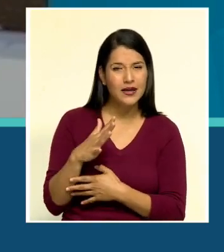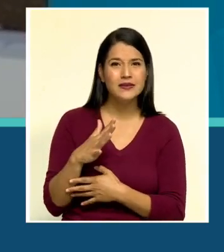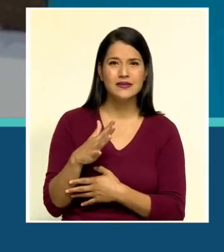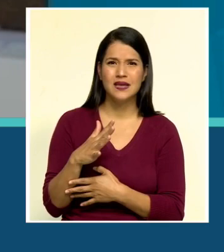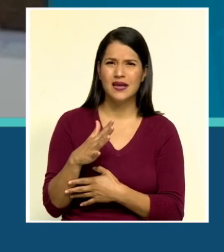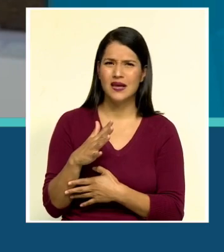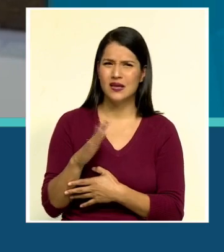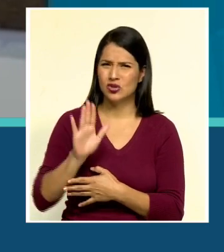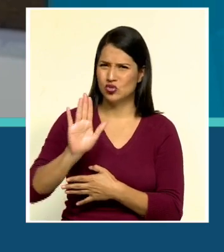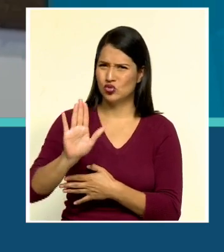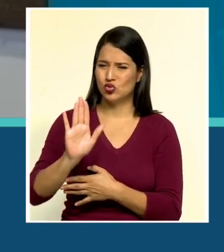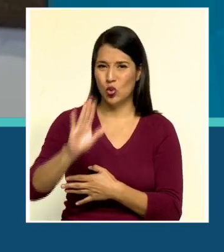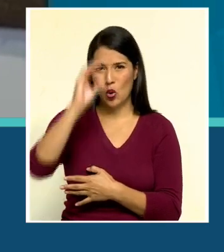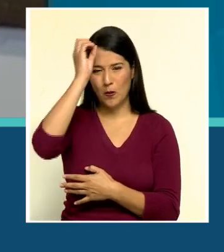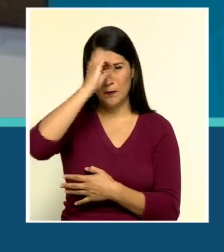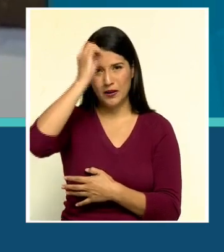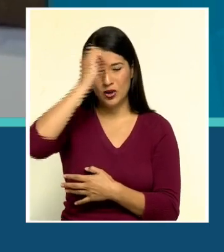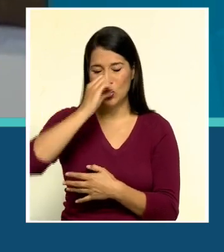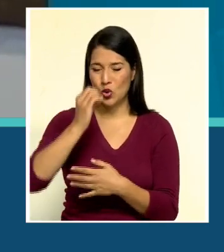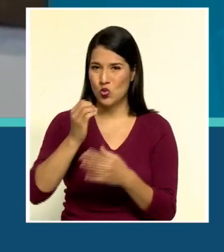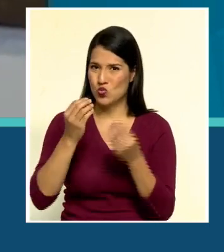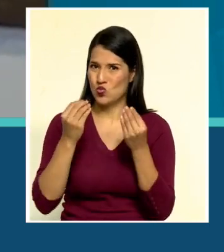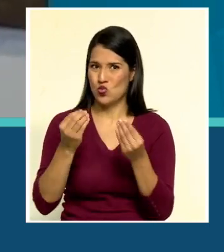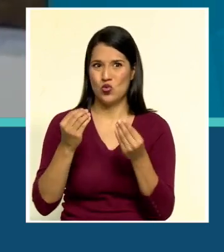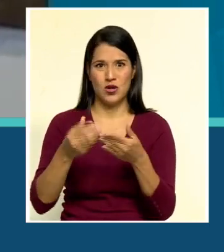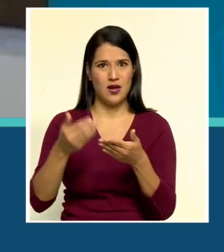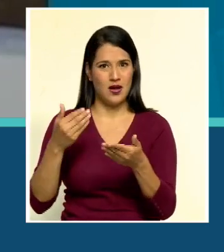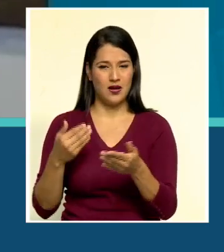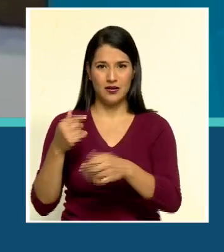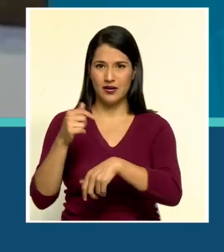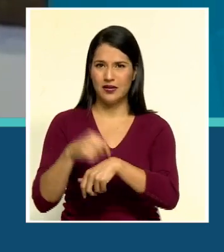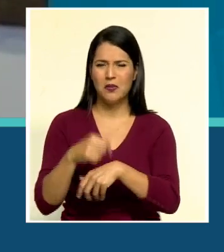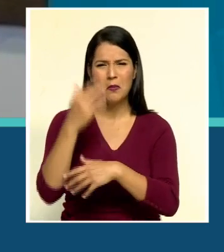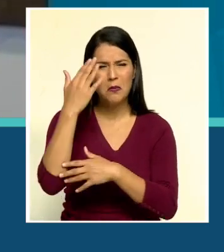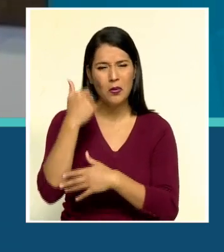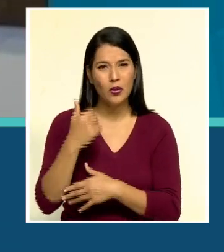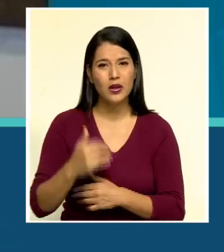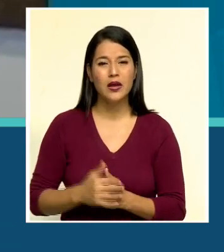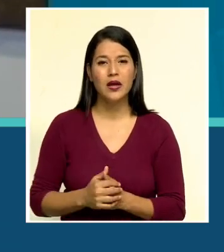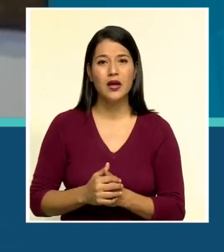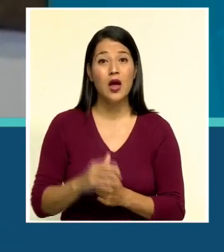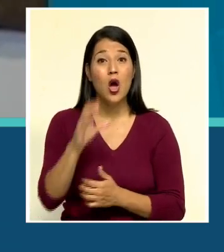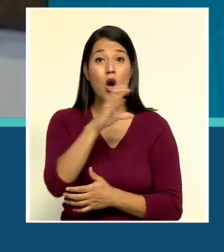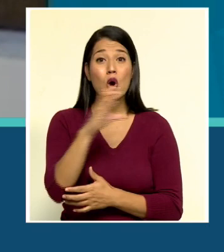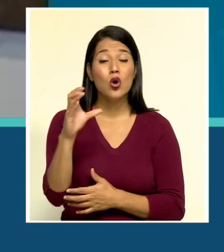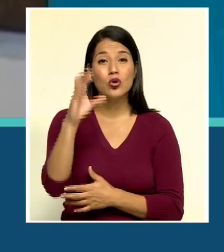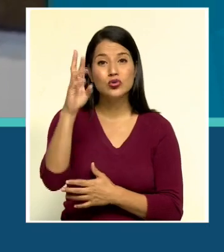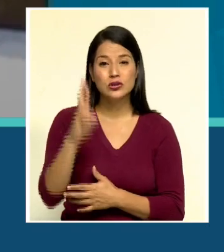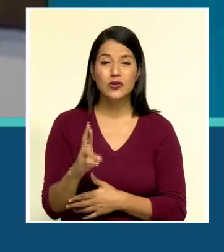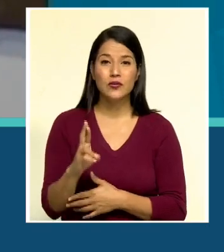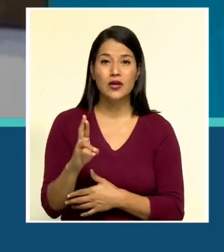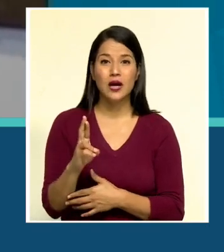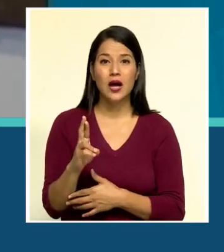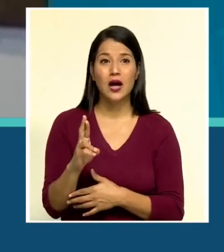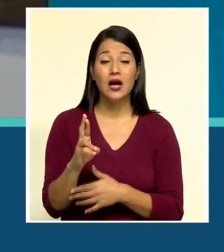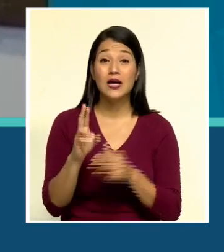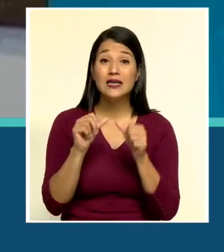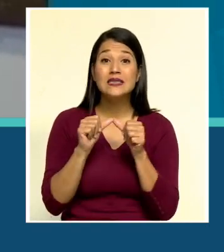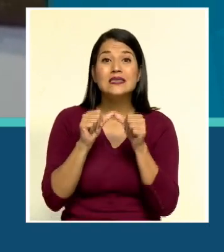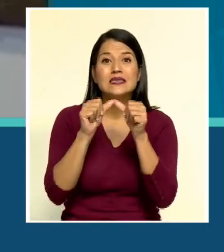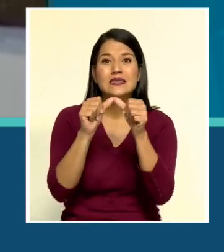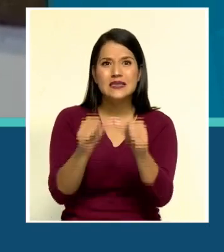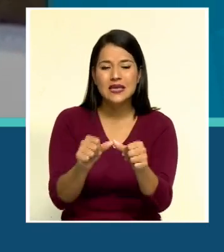unas declaraciones precipitadas, porque Costa Rica continúa